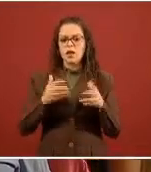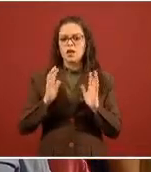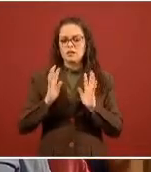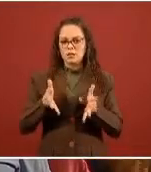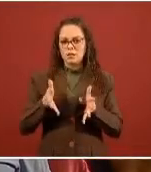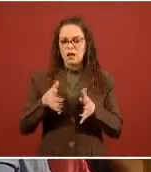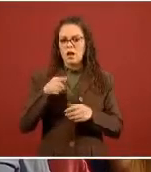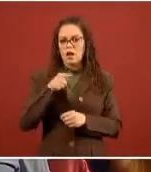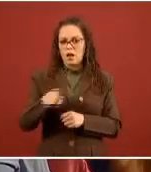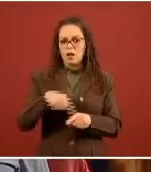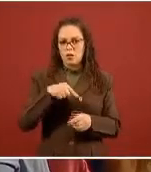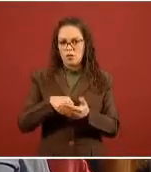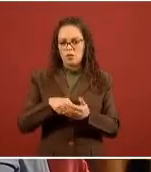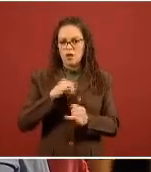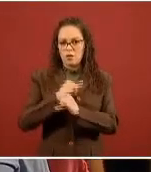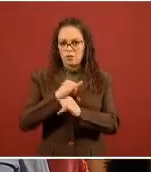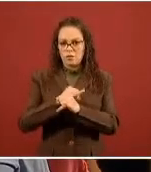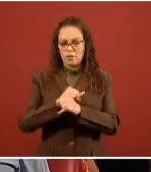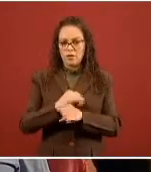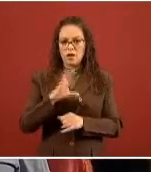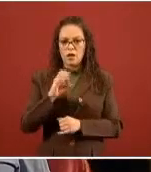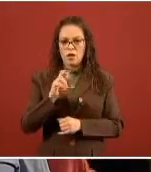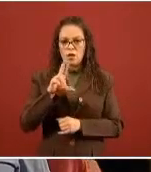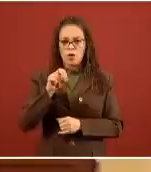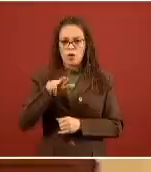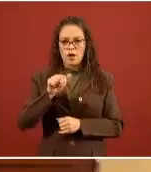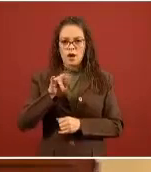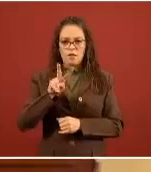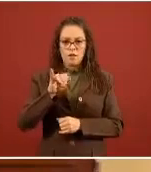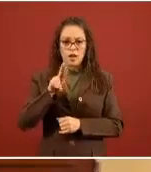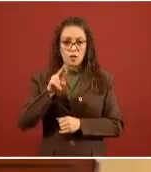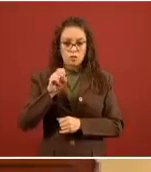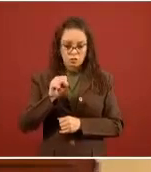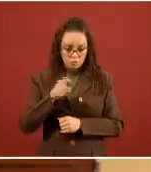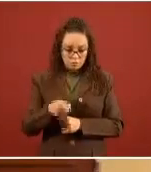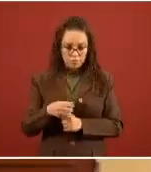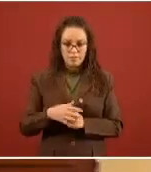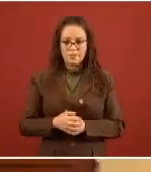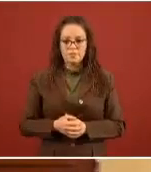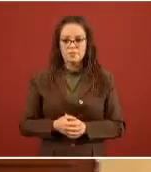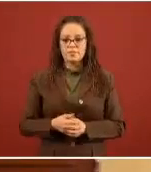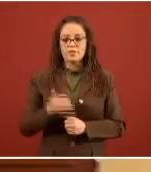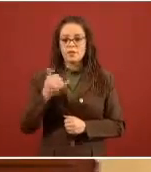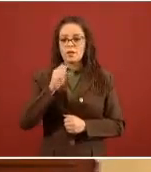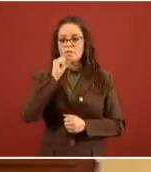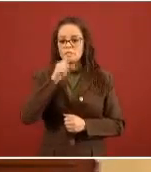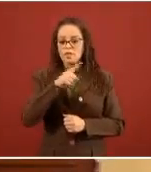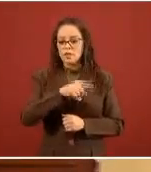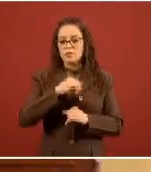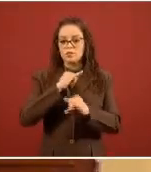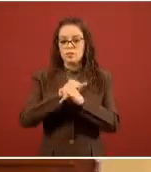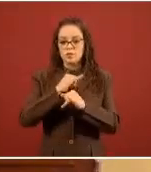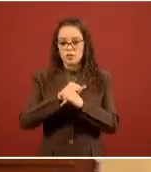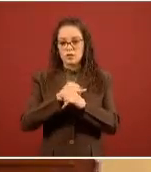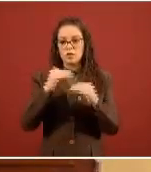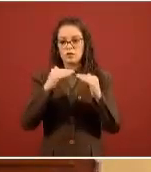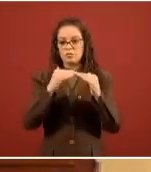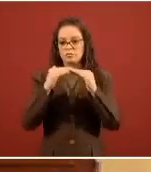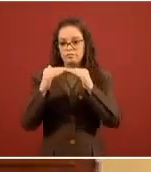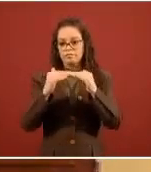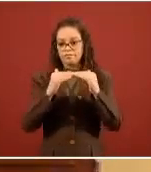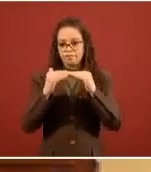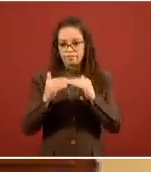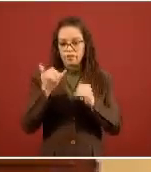el micrositio de coronavirus, está disponible también en la página del Centro Nacional de Equidad de Género y